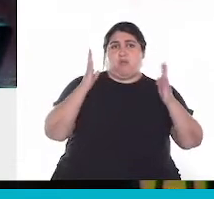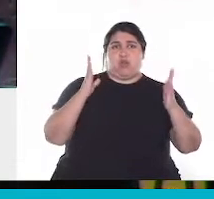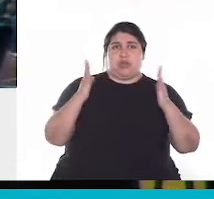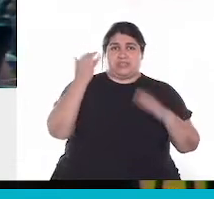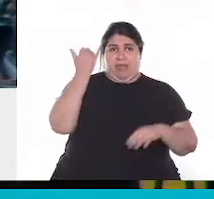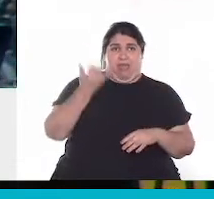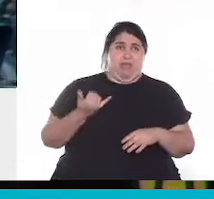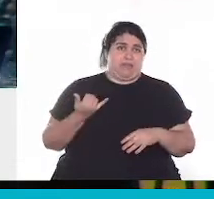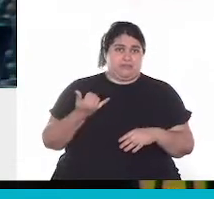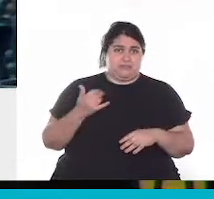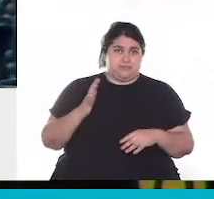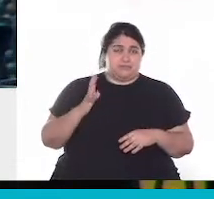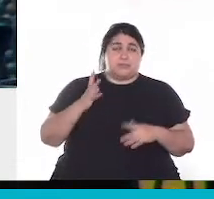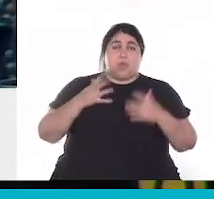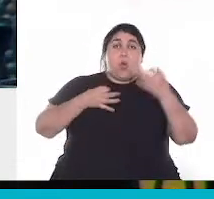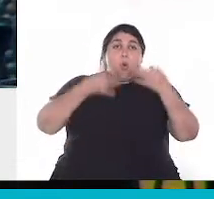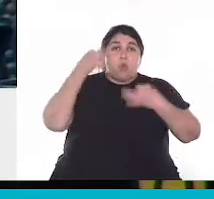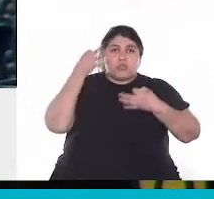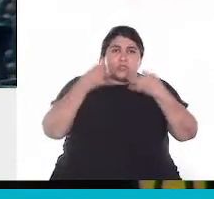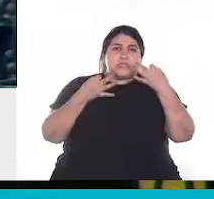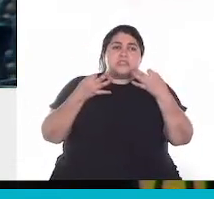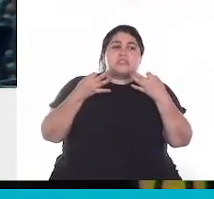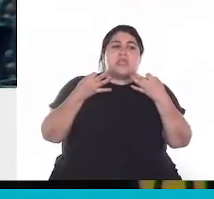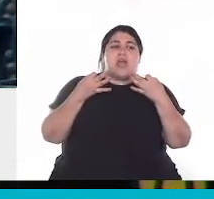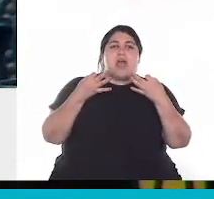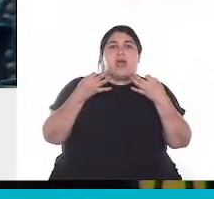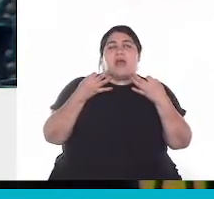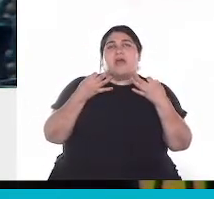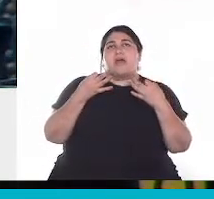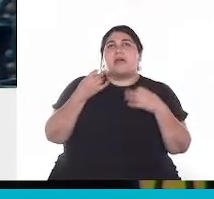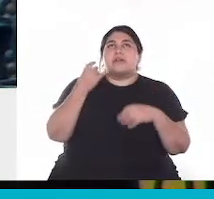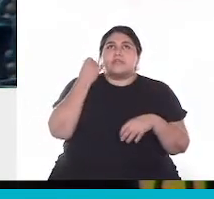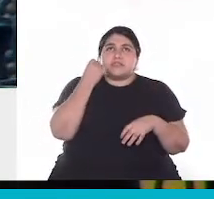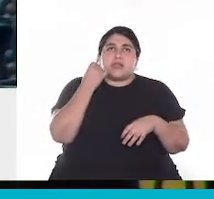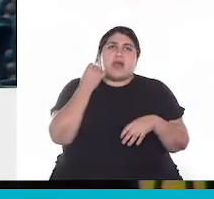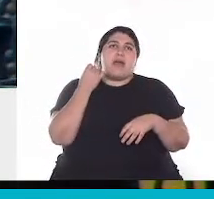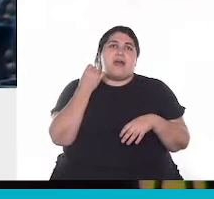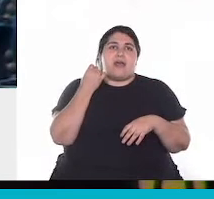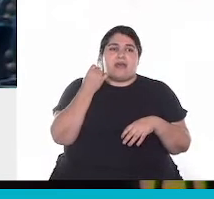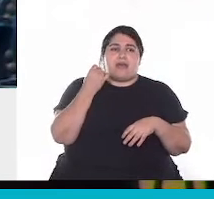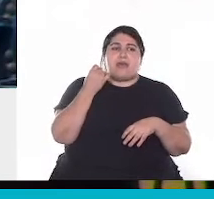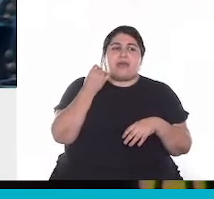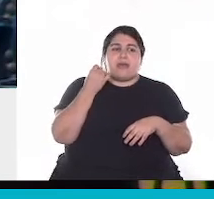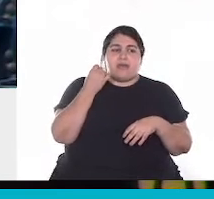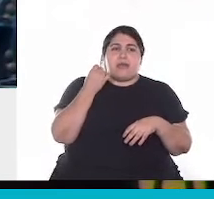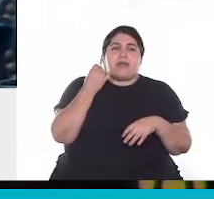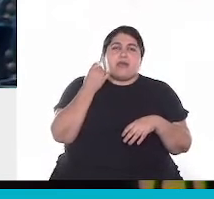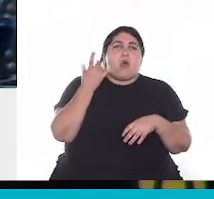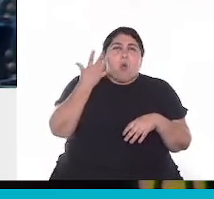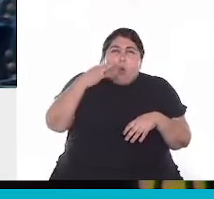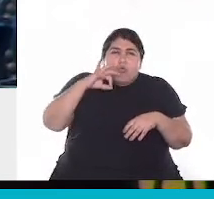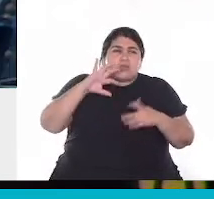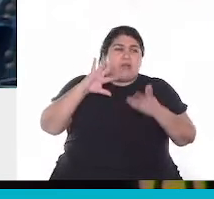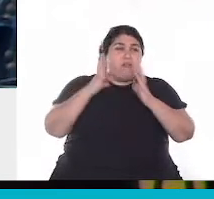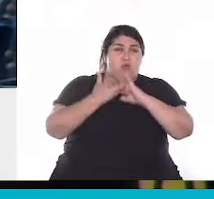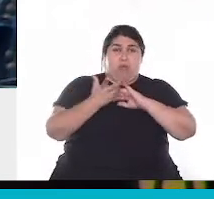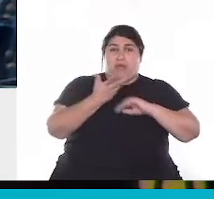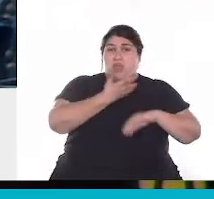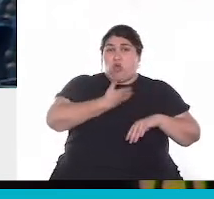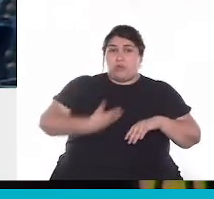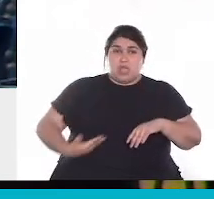Y la justicia y lo que ha pasado, lo que viene pasando con el único poder del Estado